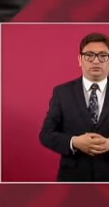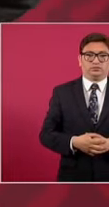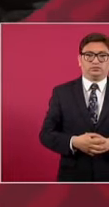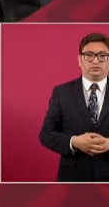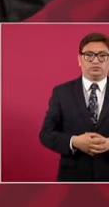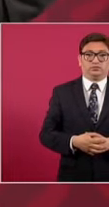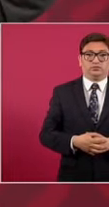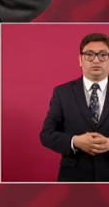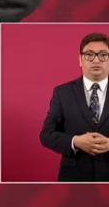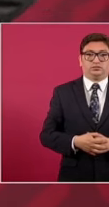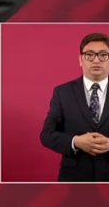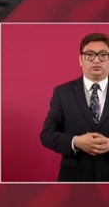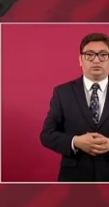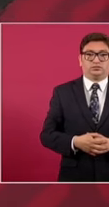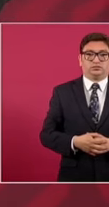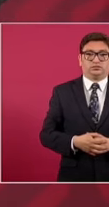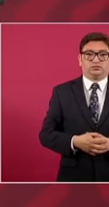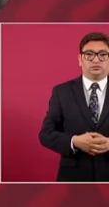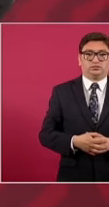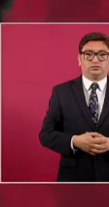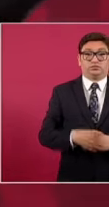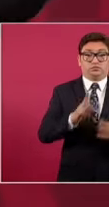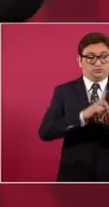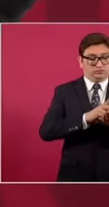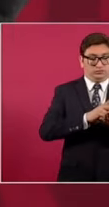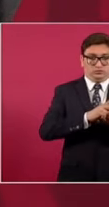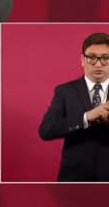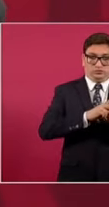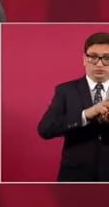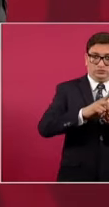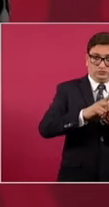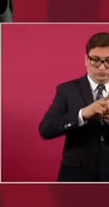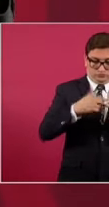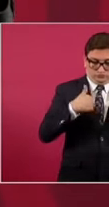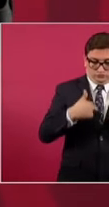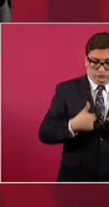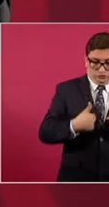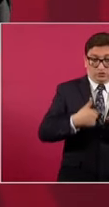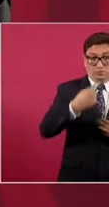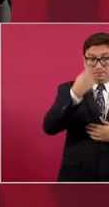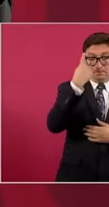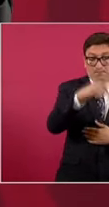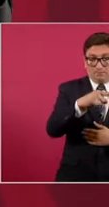los derechos humanos son para los humanos, no para las ratas.